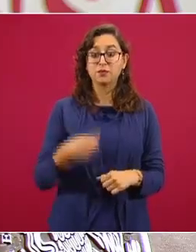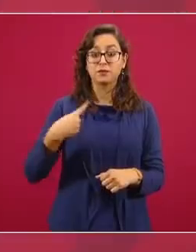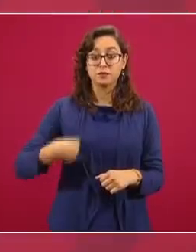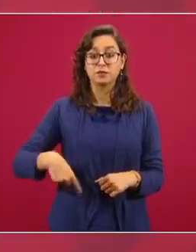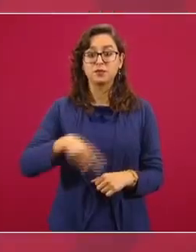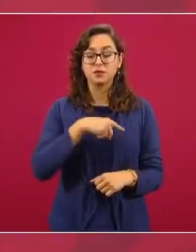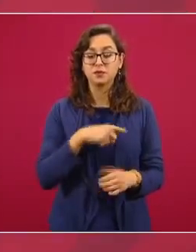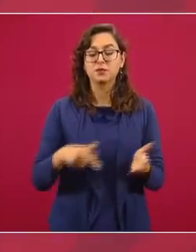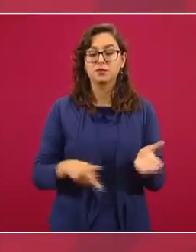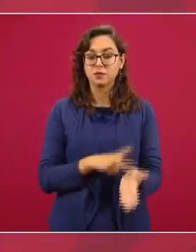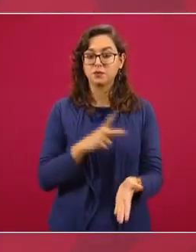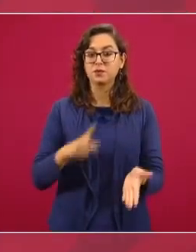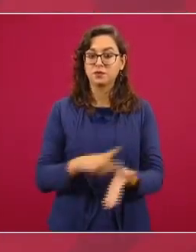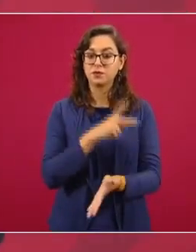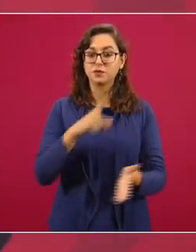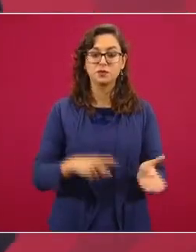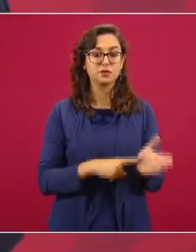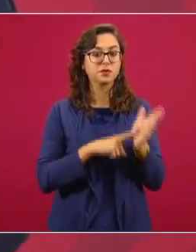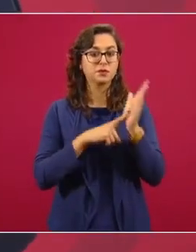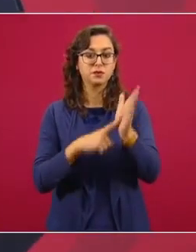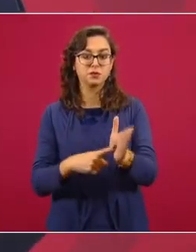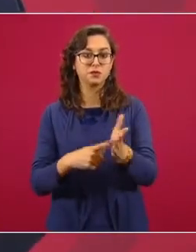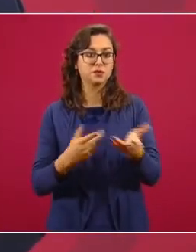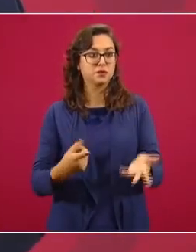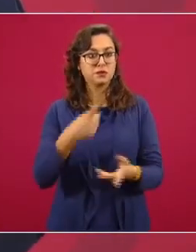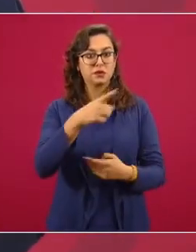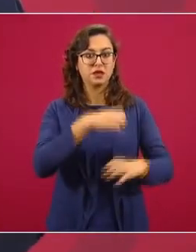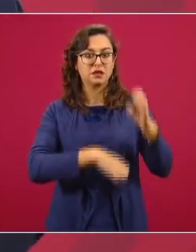dado a conocer cómo los grandes contribuyentes no pagaban